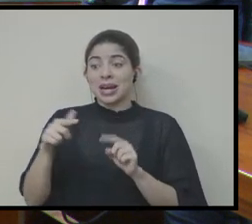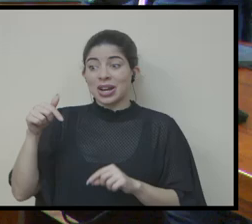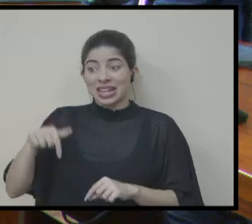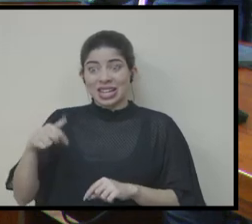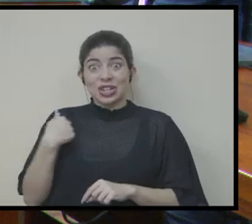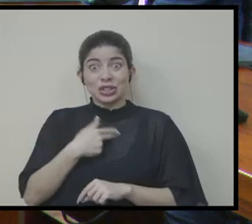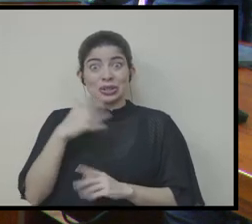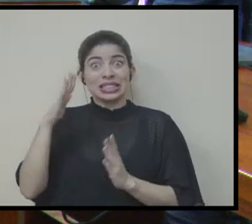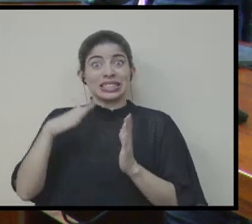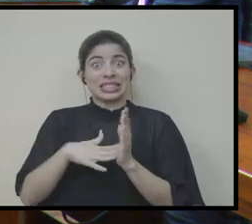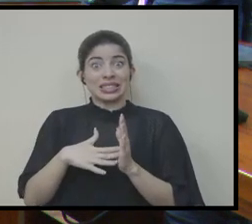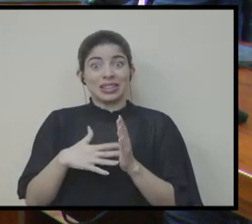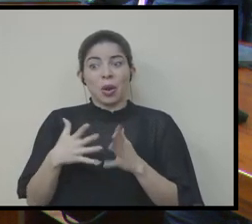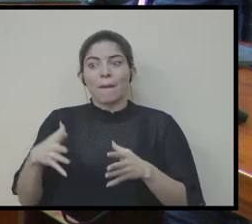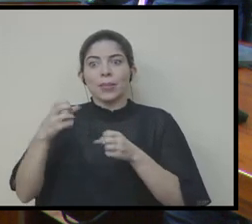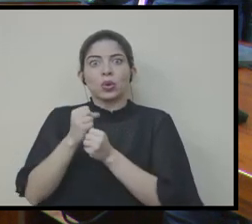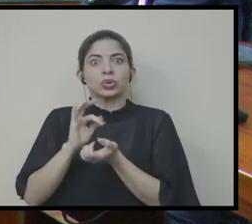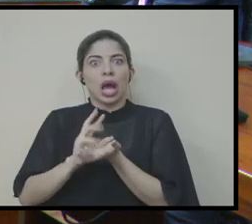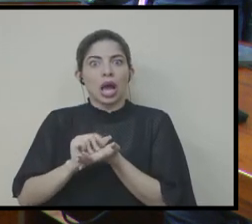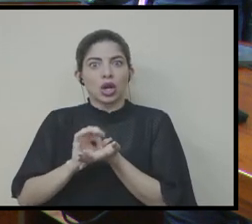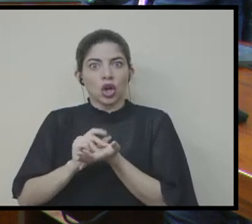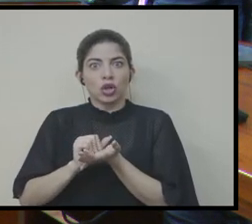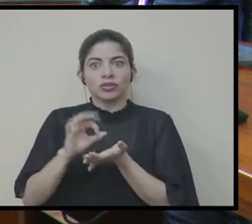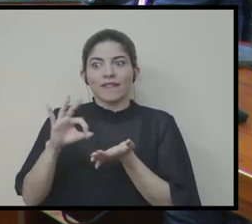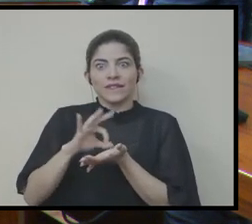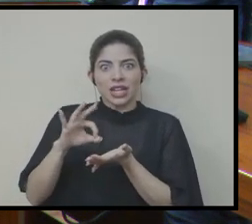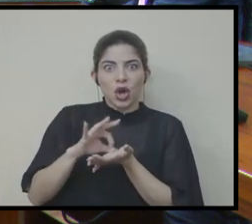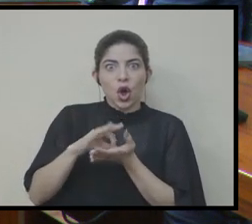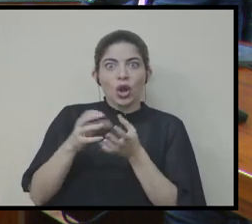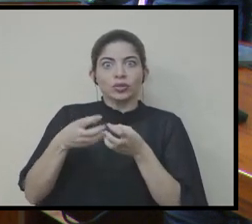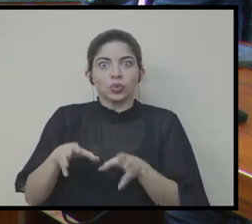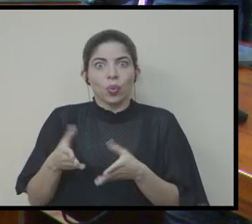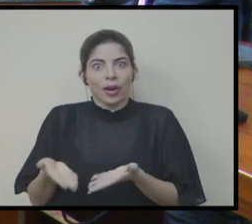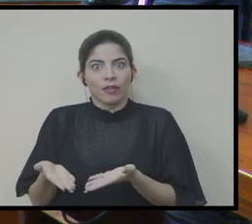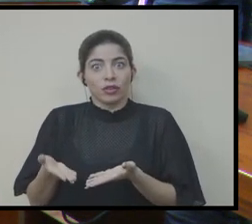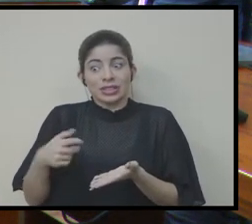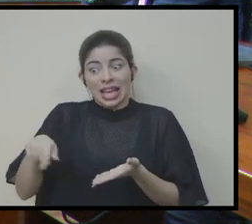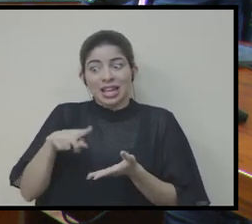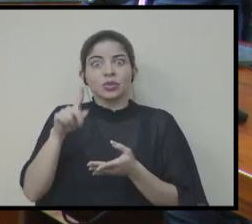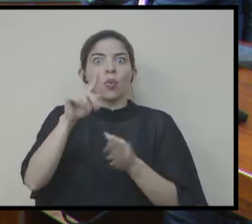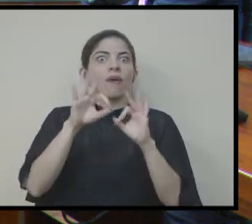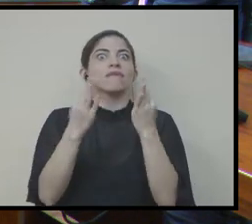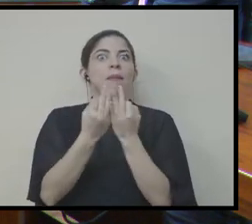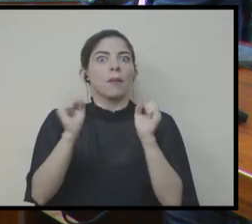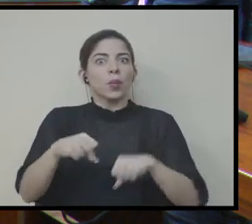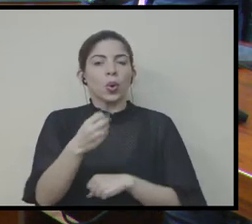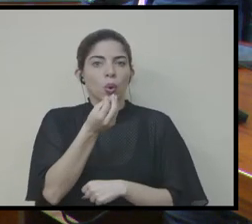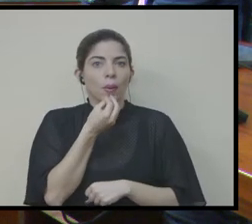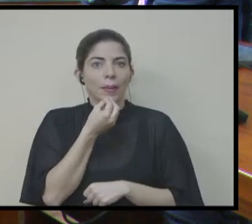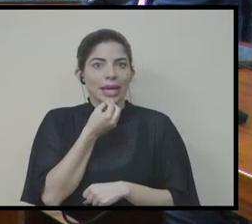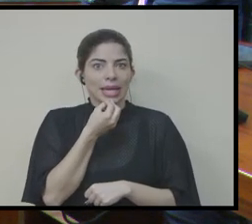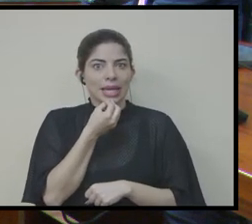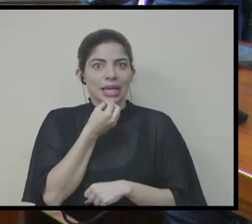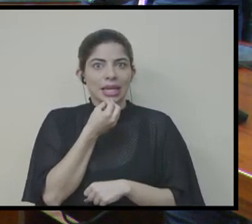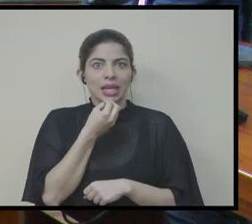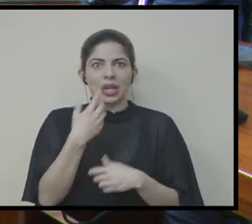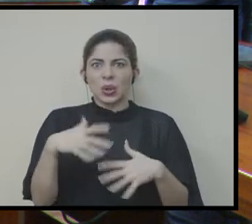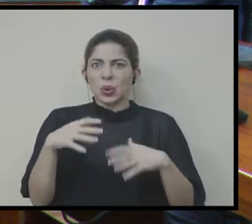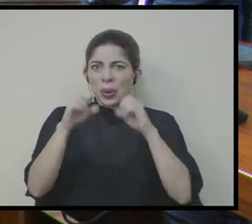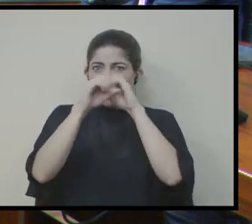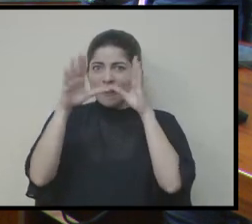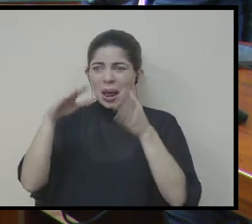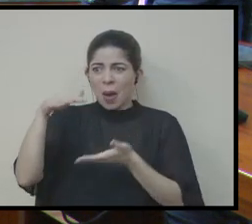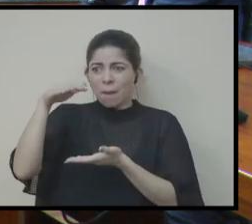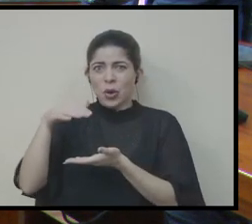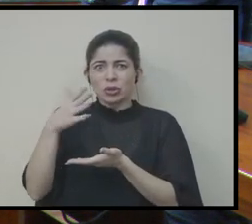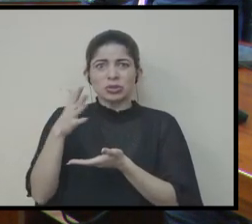para nosotros 5,000 colones es una bolsa de arroz, una bolsa de frijoles, huevos. Me dice, y con eso una familia come, pues imaginemos si una bolsa de arroz